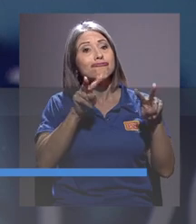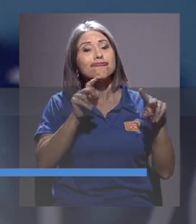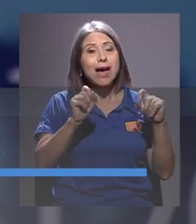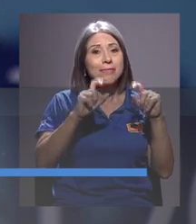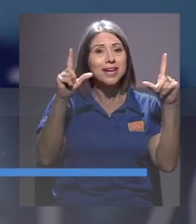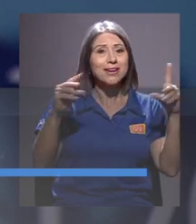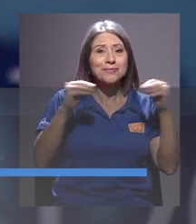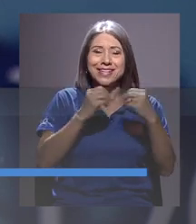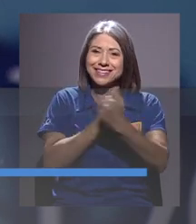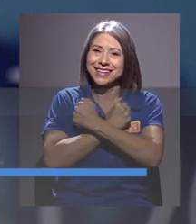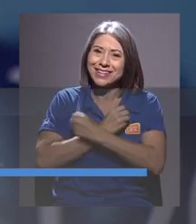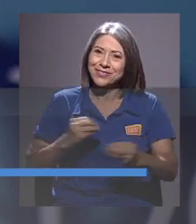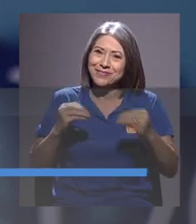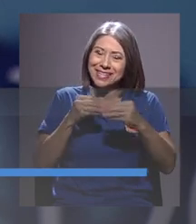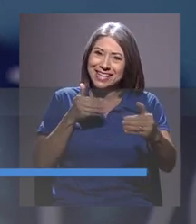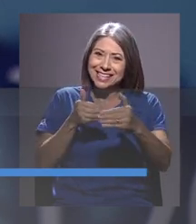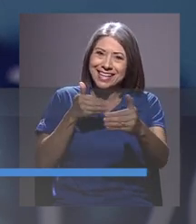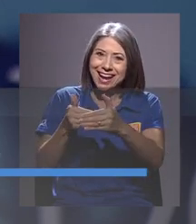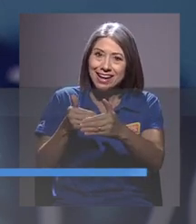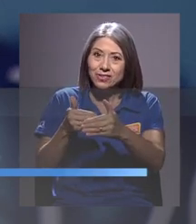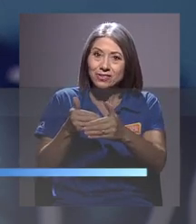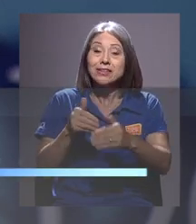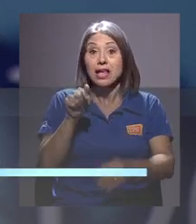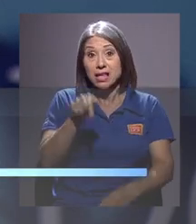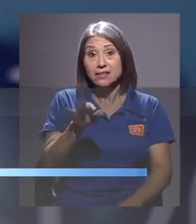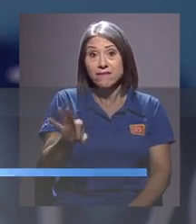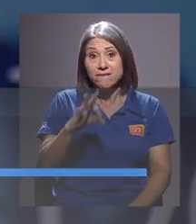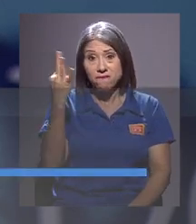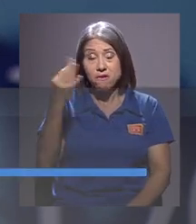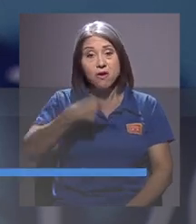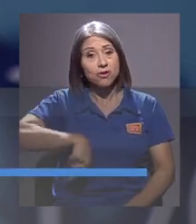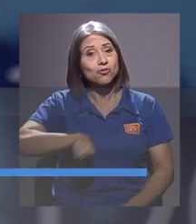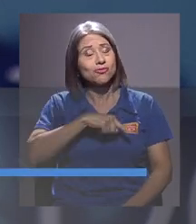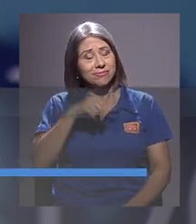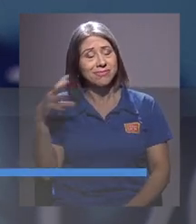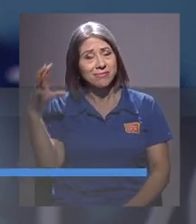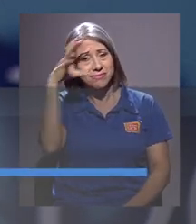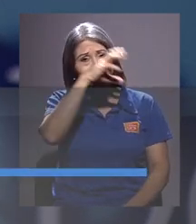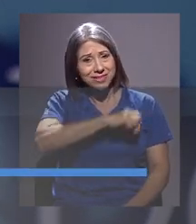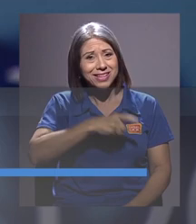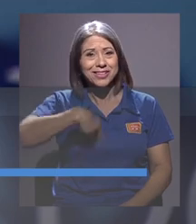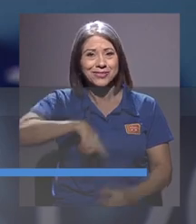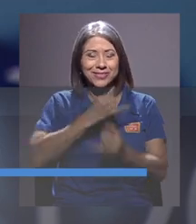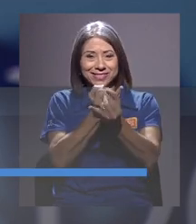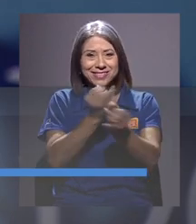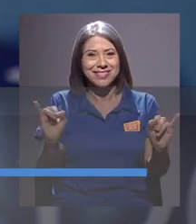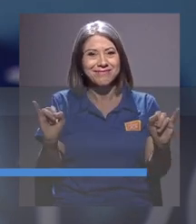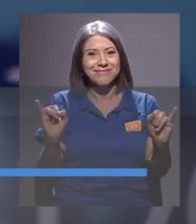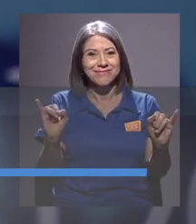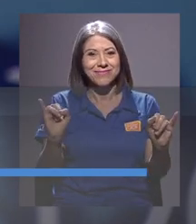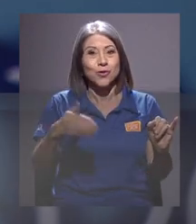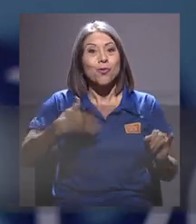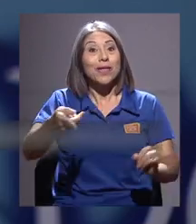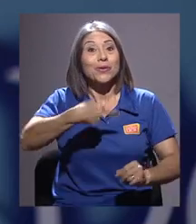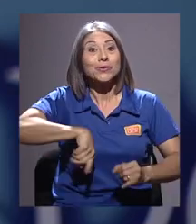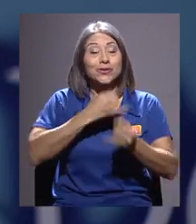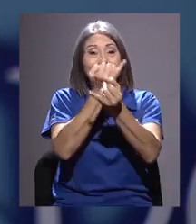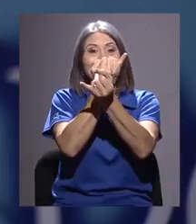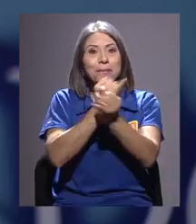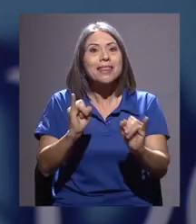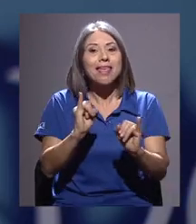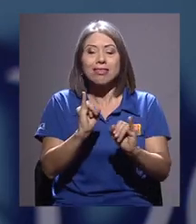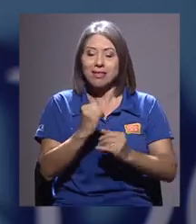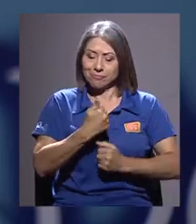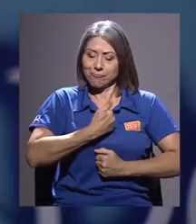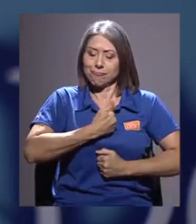querernos más a acercarnos y en esa medida vamos a darnos cuenta de los independientes que somos cuando seamos independientes de